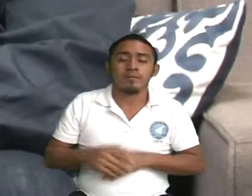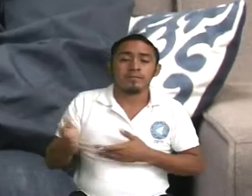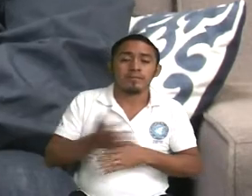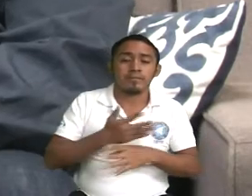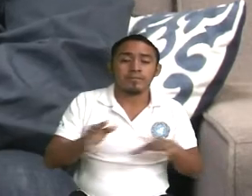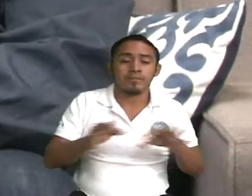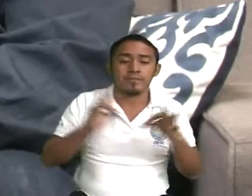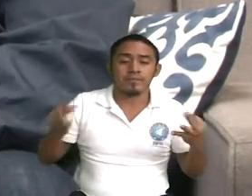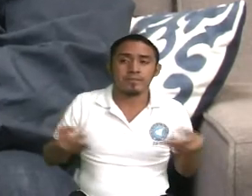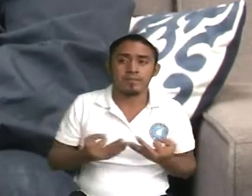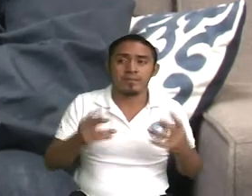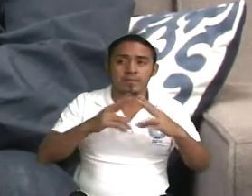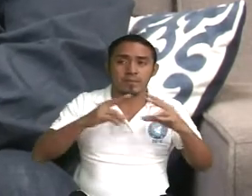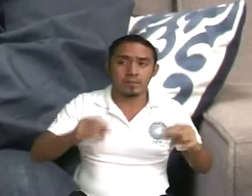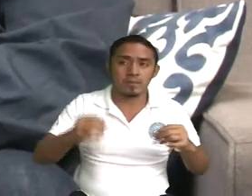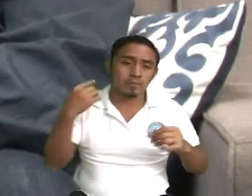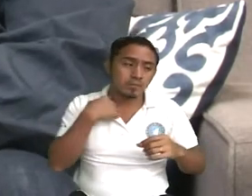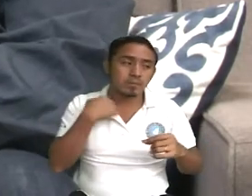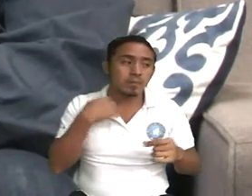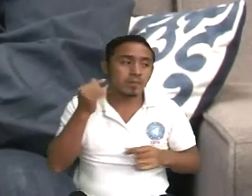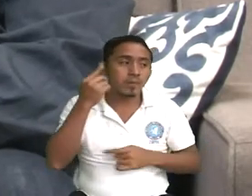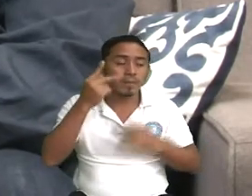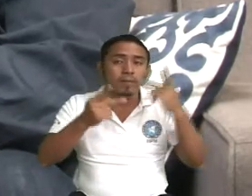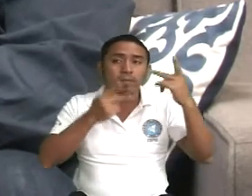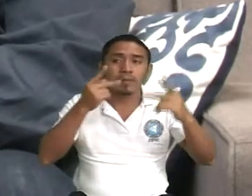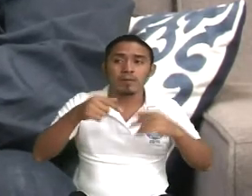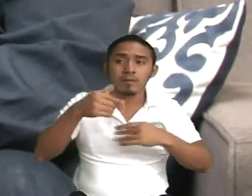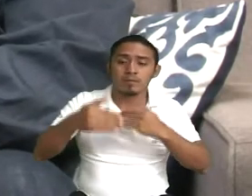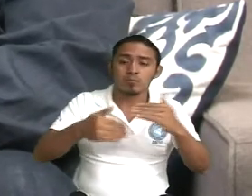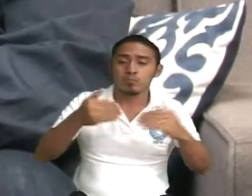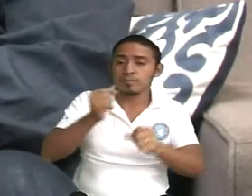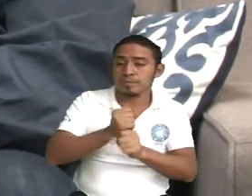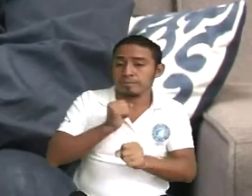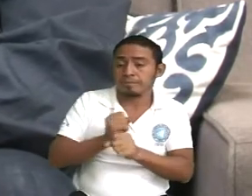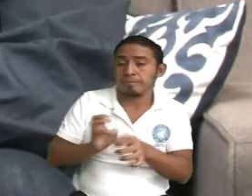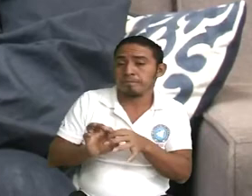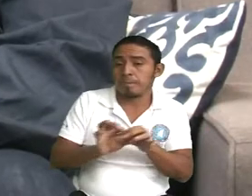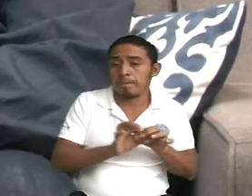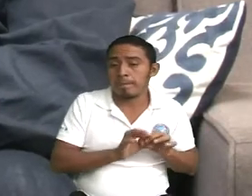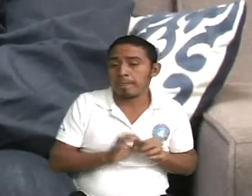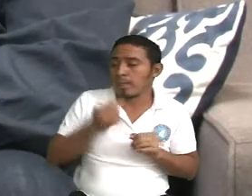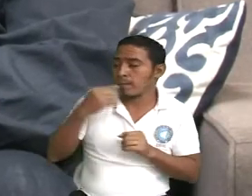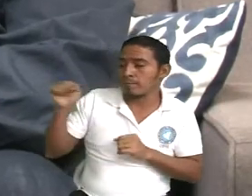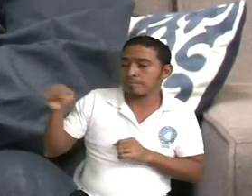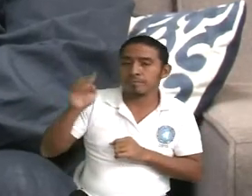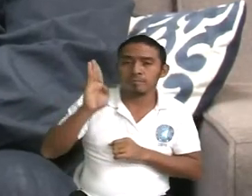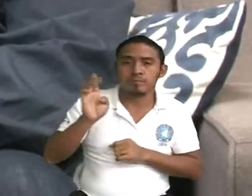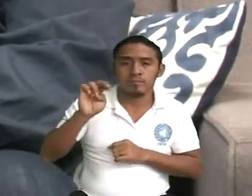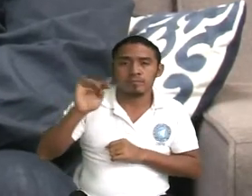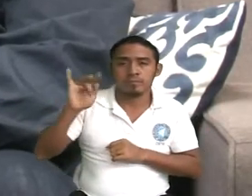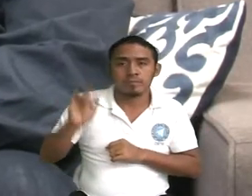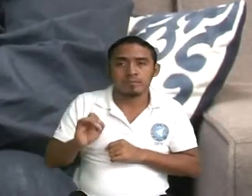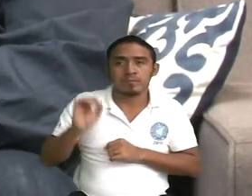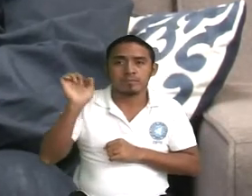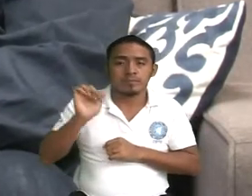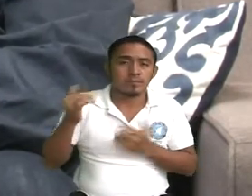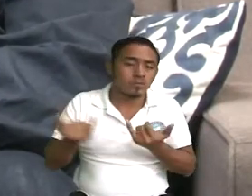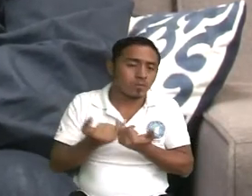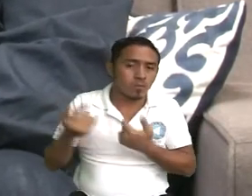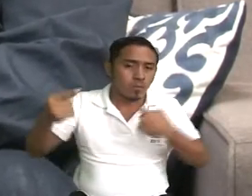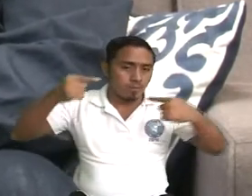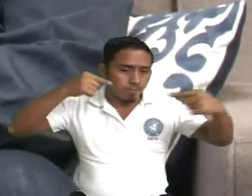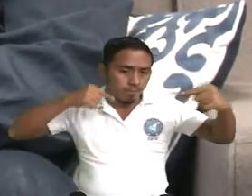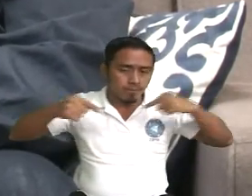familias nicaragüenses que siempre nos están visitando. Entonces, esa articulación, como decía el compañero Benito, esta es una